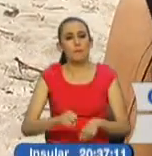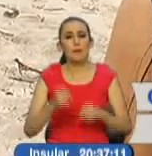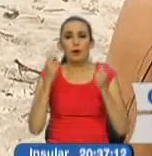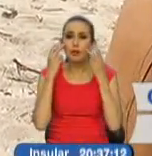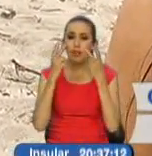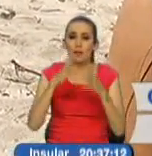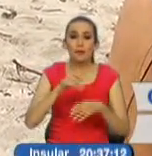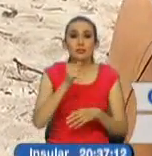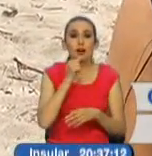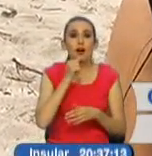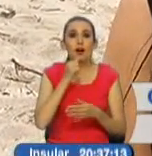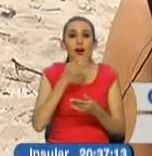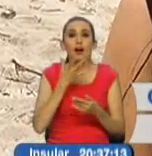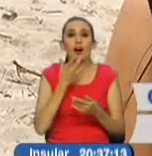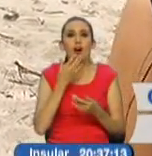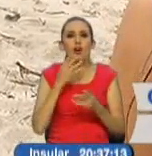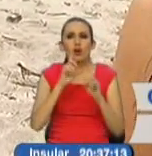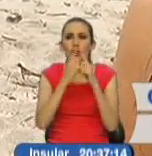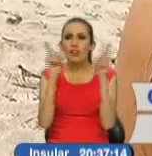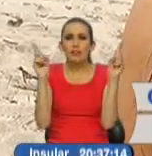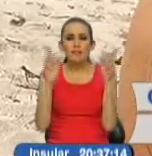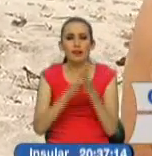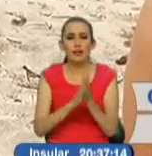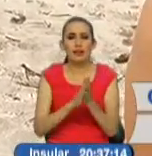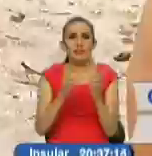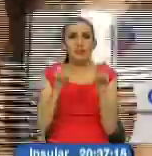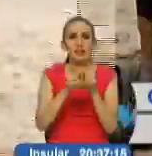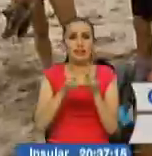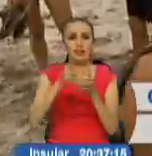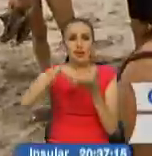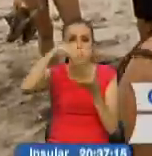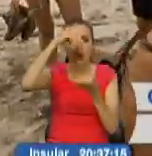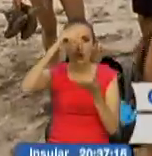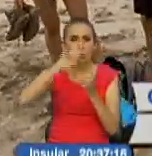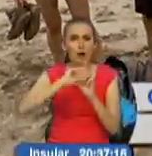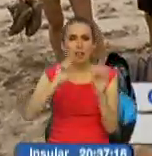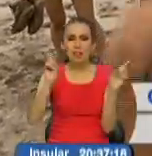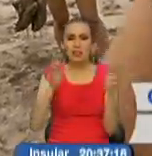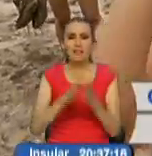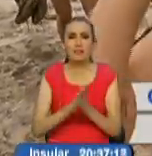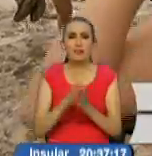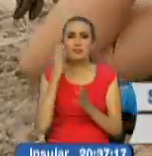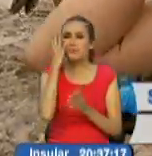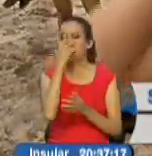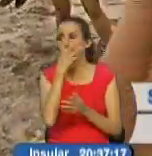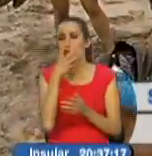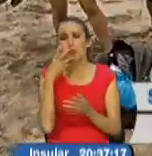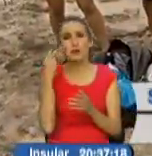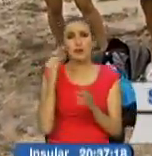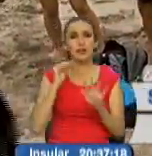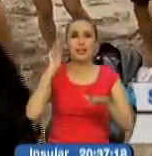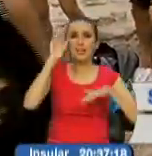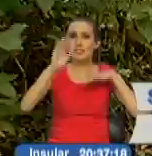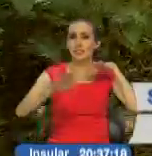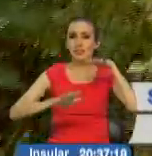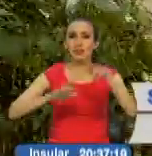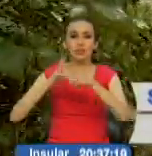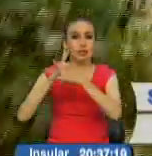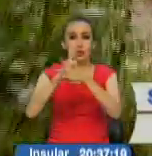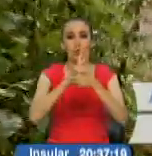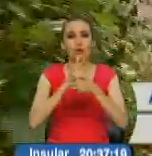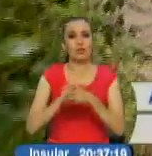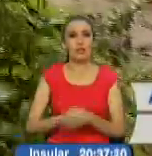el color del agua, que es diferente, hasta el tipo de arena es muy diferente. Me parecieron hermosas porque más que nada las playas están bien cuidadas.